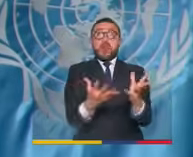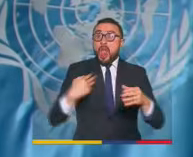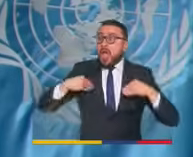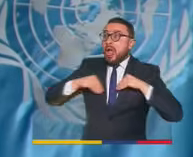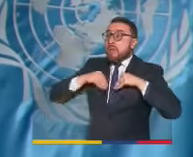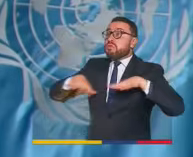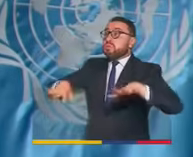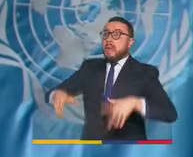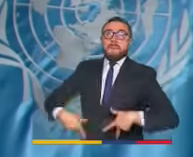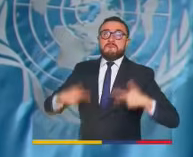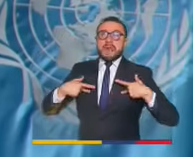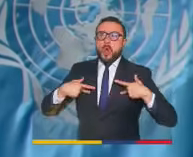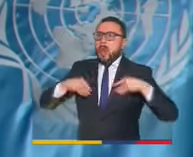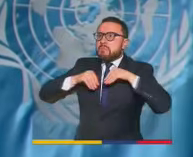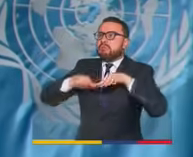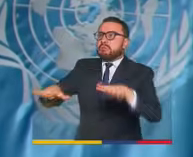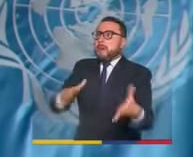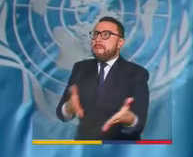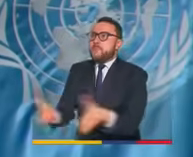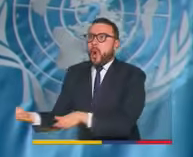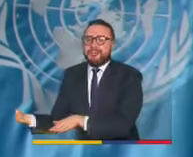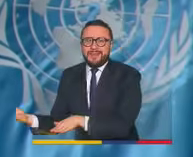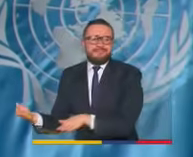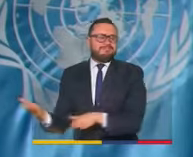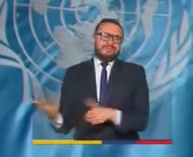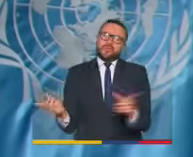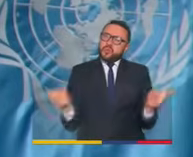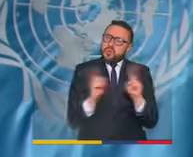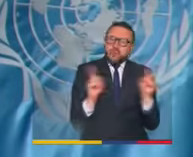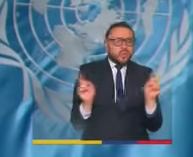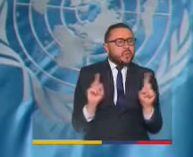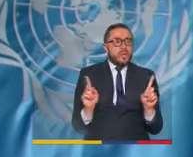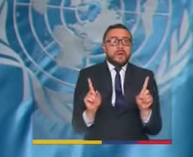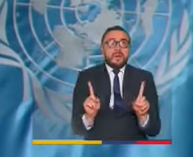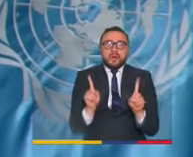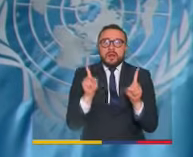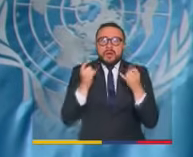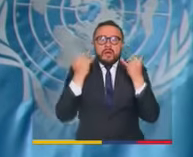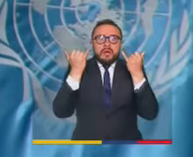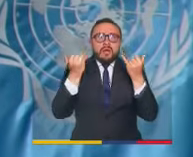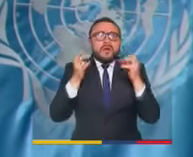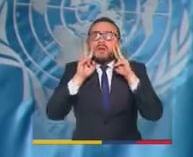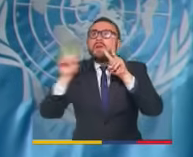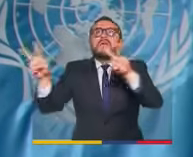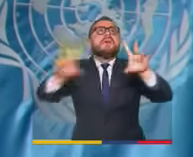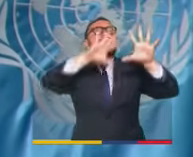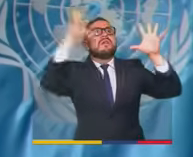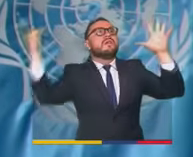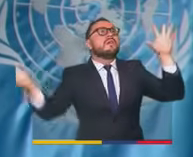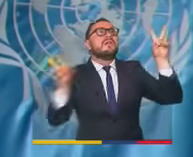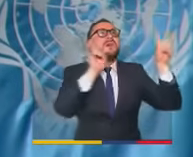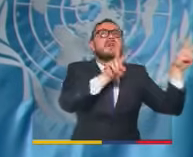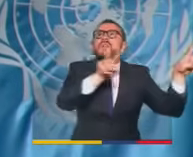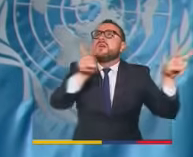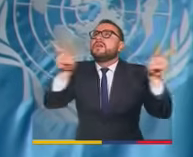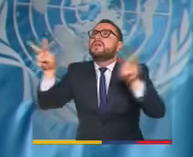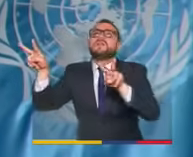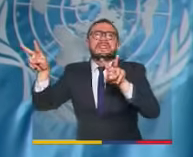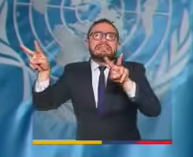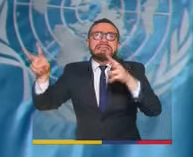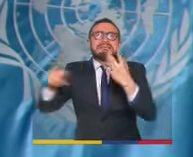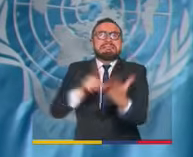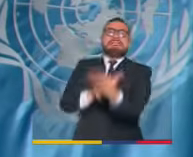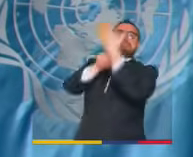vamos con nuestra propia razón de ser. ante una pregunta como